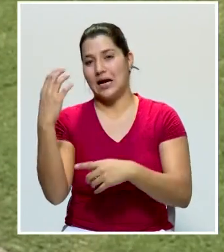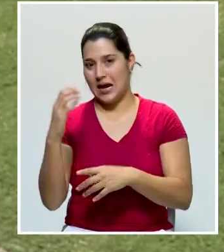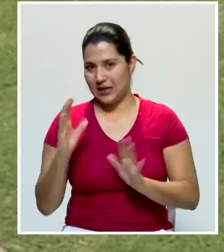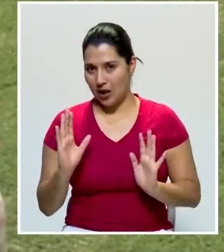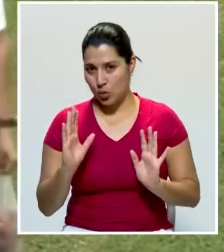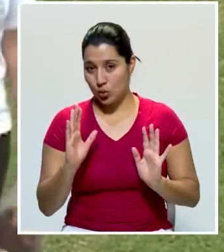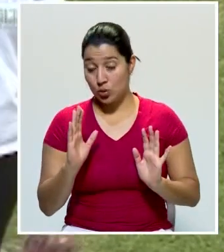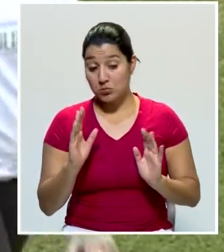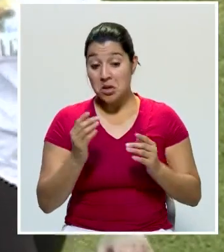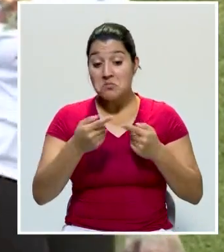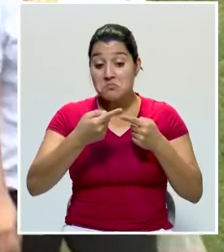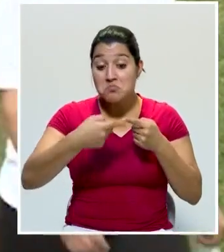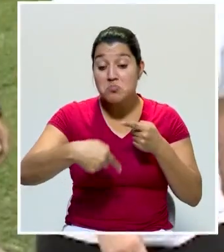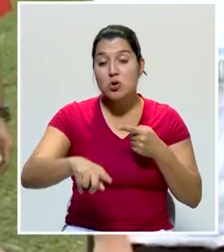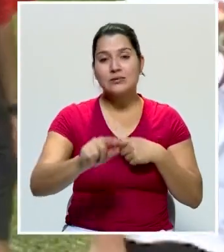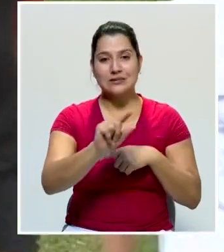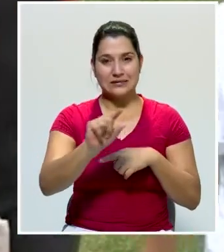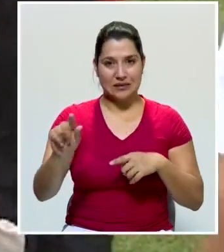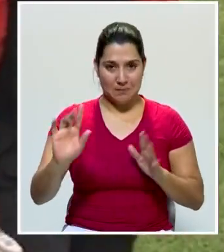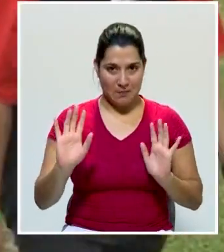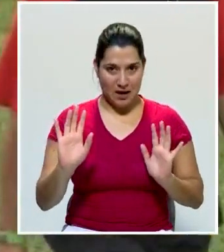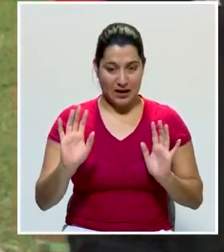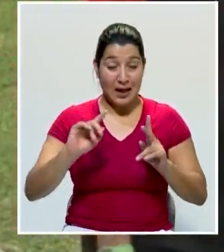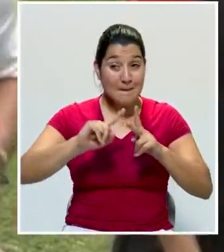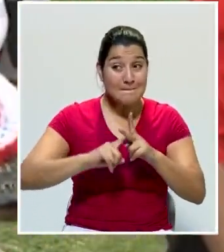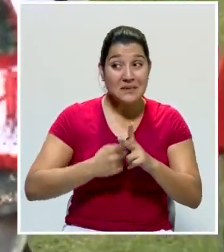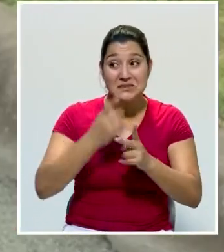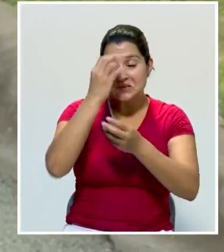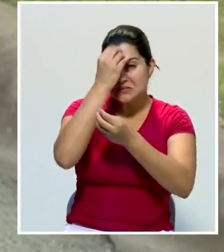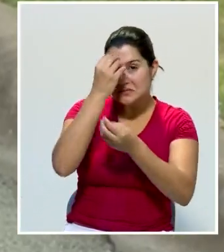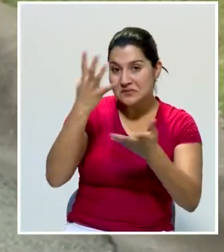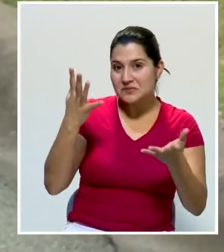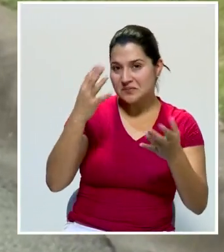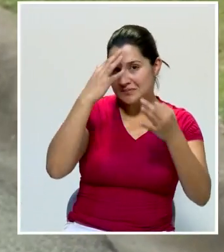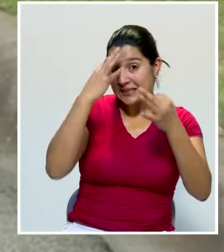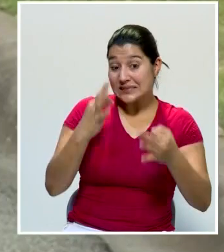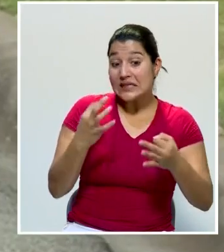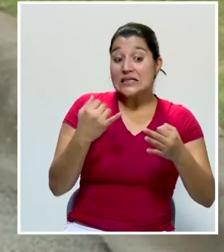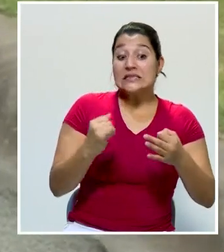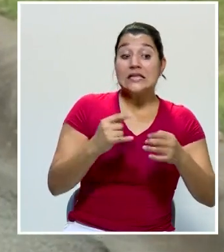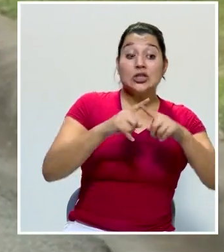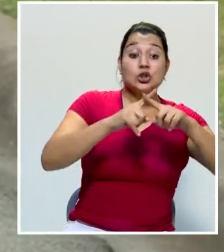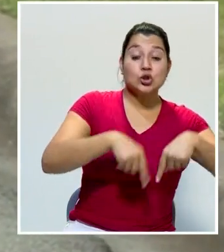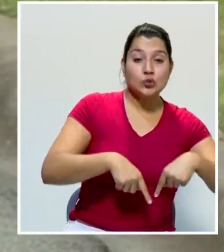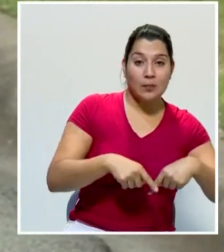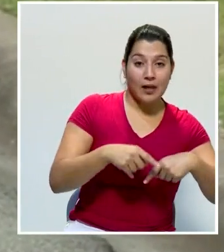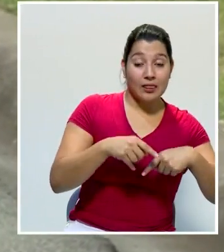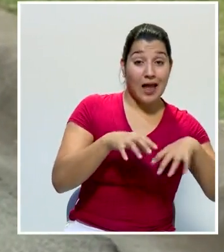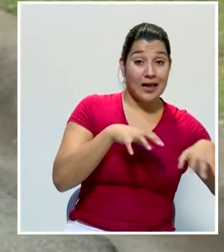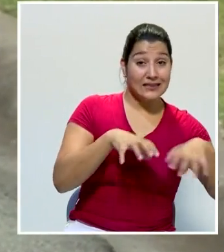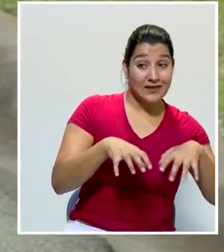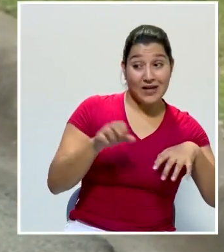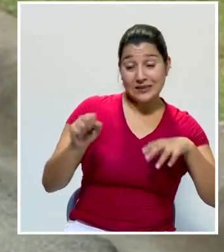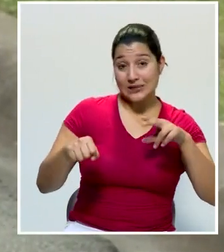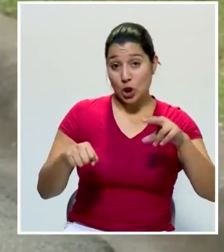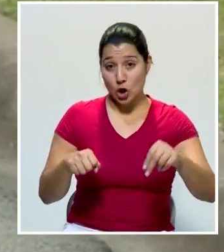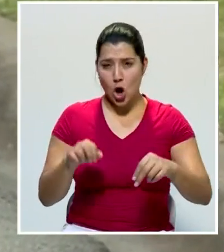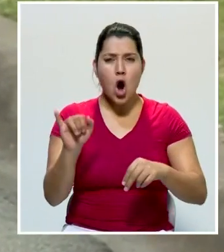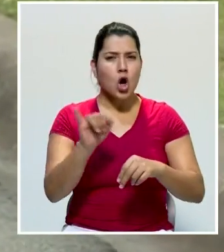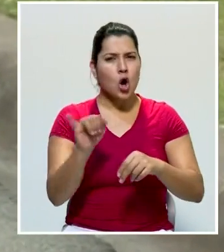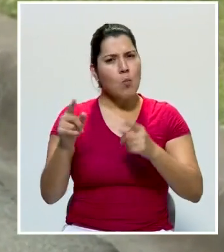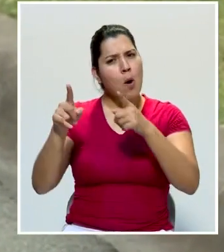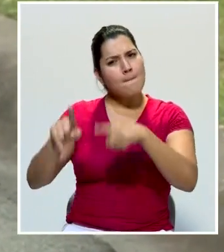Será en las próximas semanas que se definirá si la romería se suspende o no, como ocurrió con